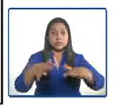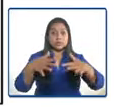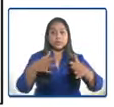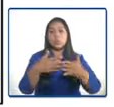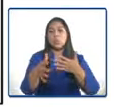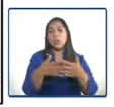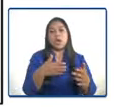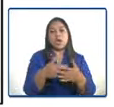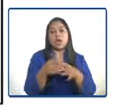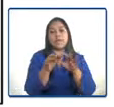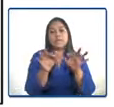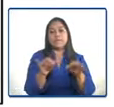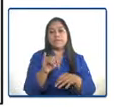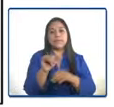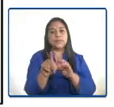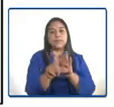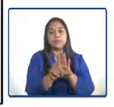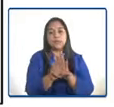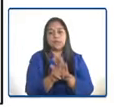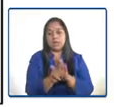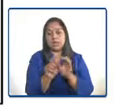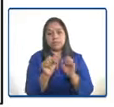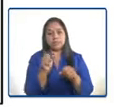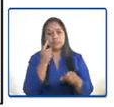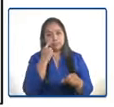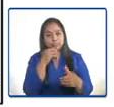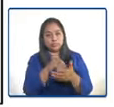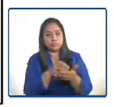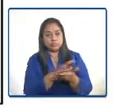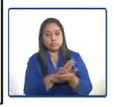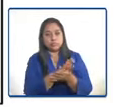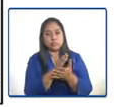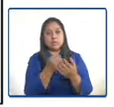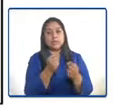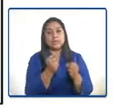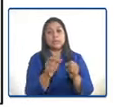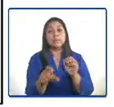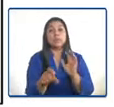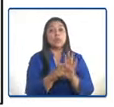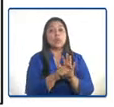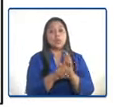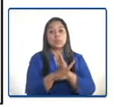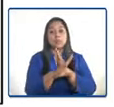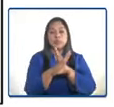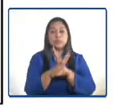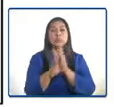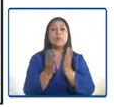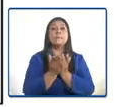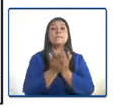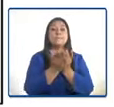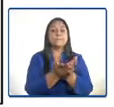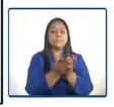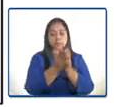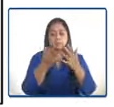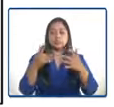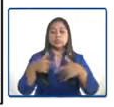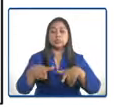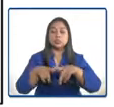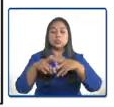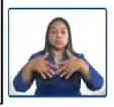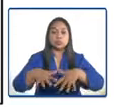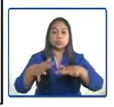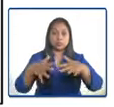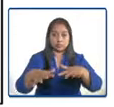acto ilícito que se quiera concretar en ellas. Y para eso el Código de Protección de Buques e Instalaciones Portuarias nos